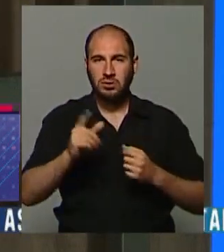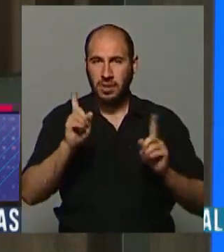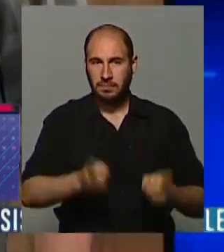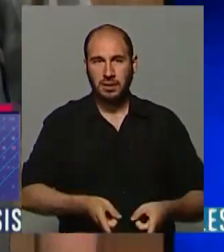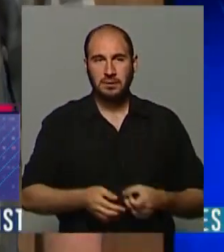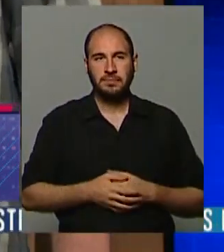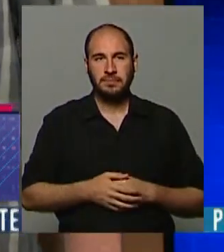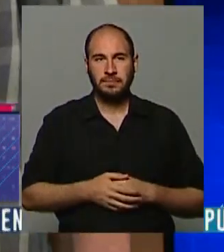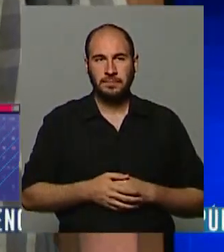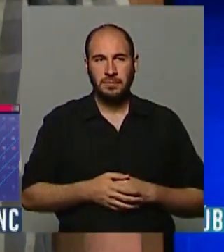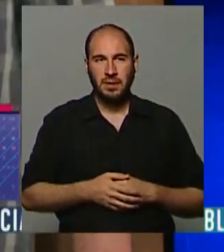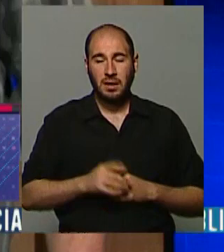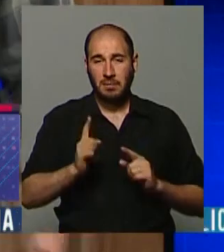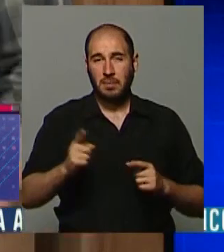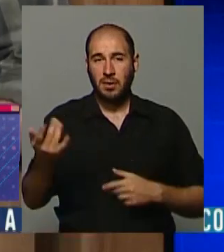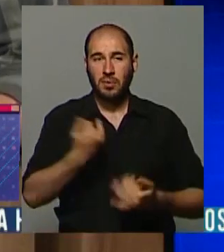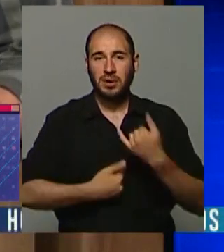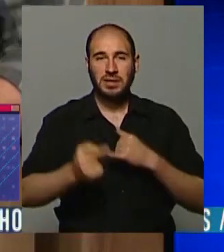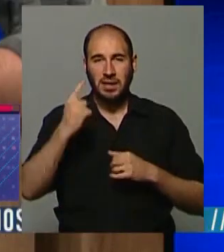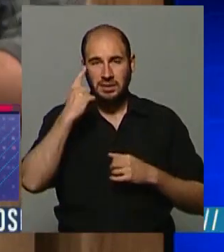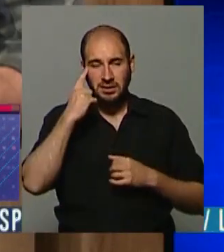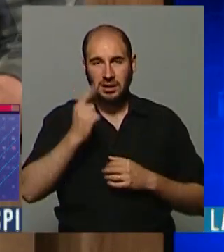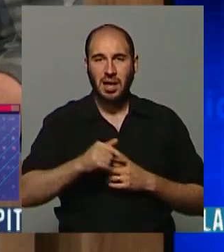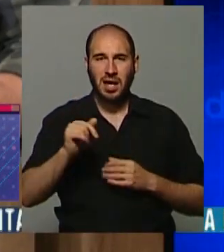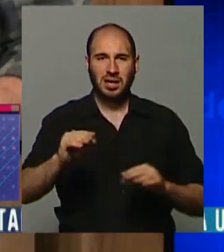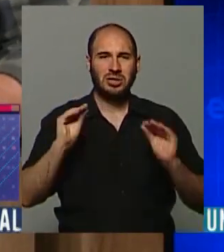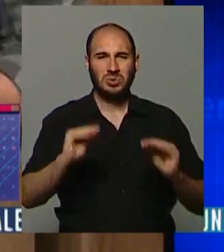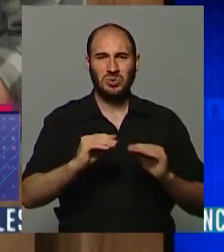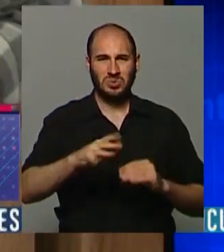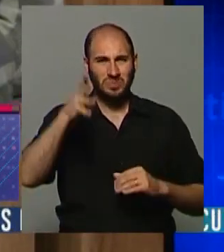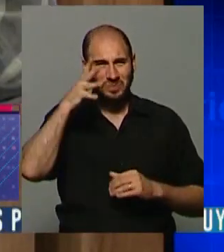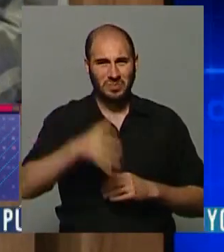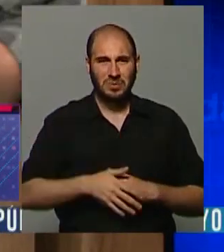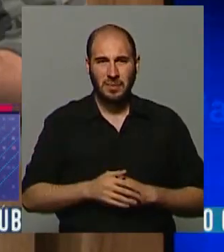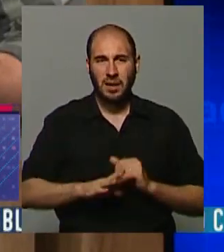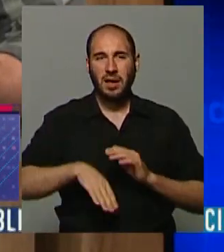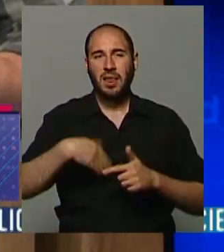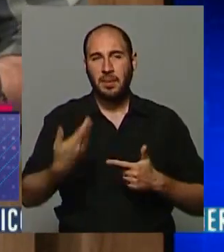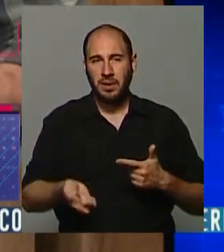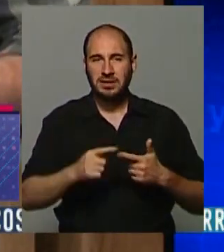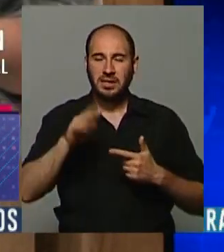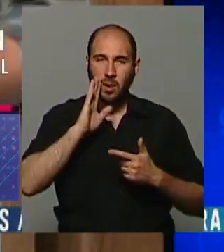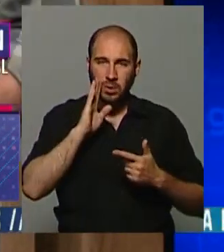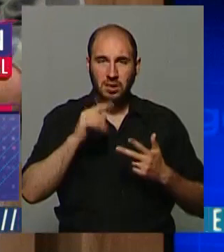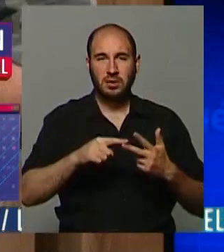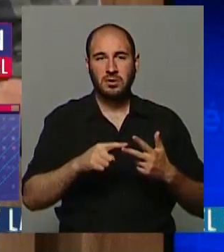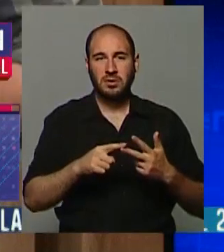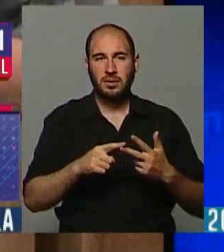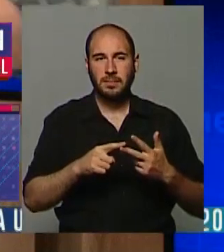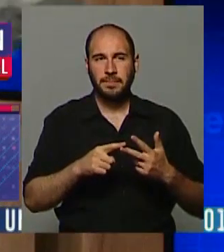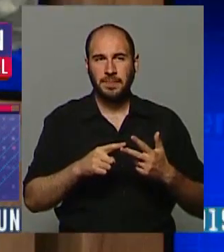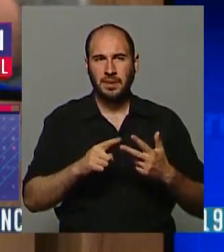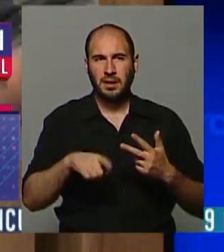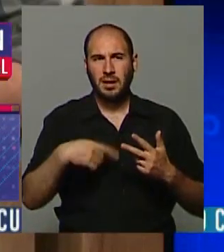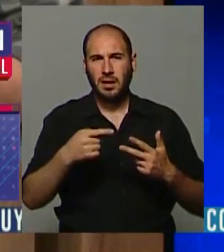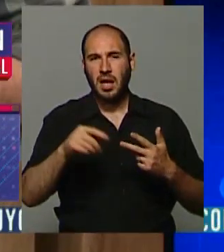atrás. No, es como vos decís, sin duda China es el gran contaminante, ¿no es cierto? Después lo sigue Estados Unidos y tercero